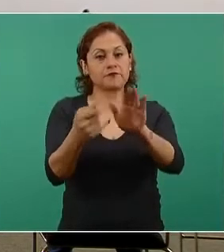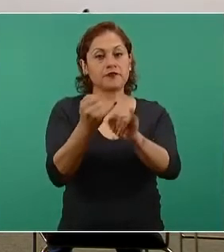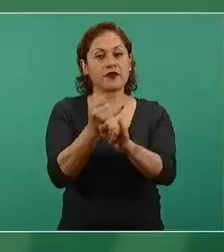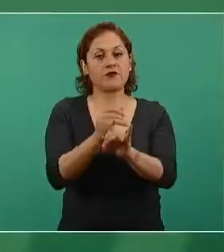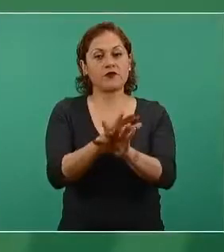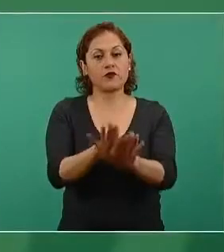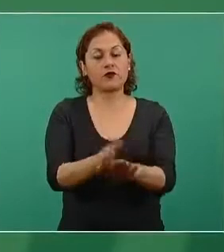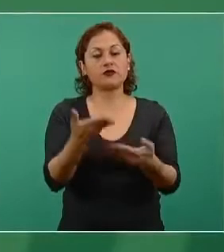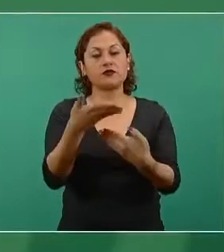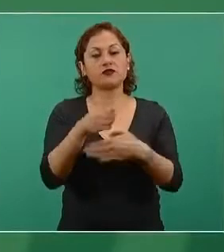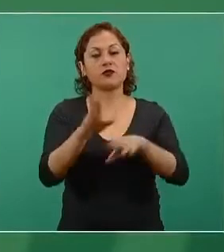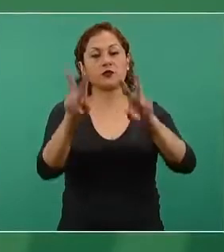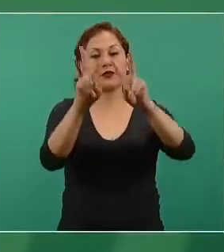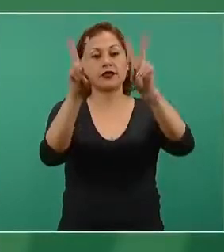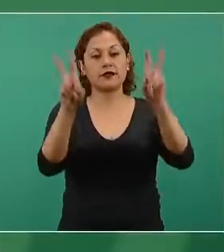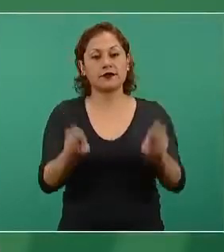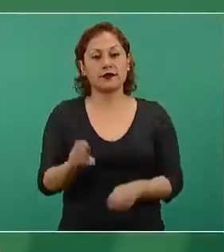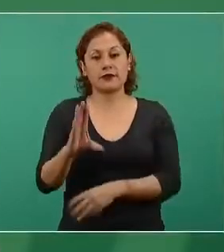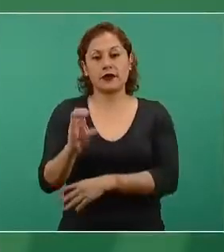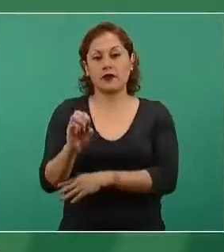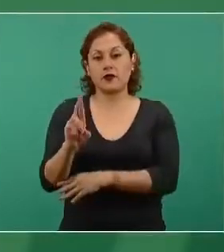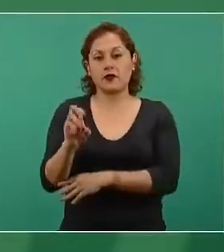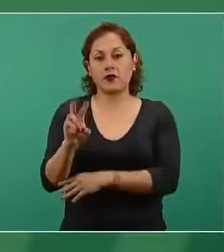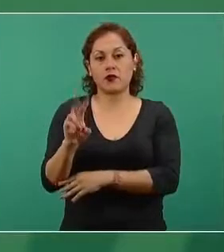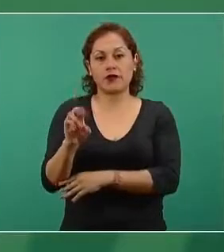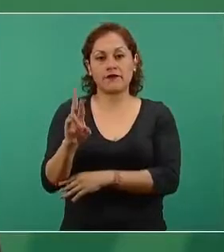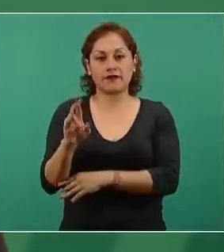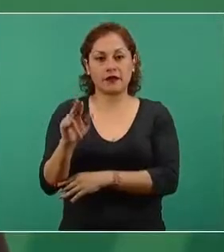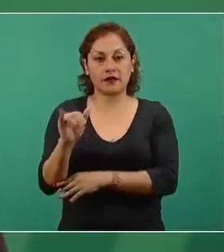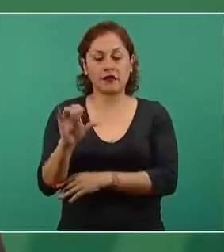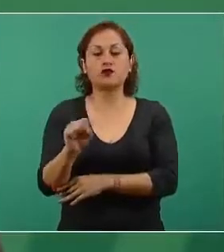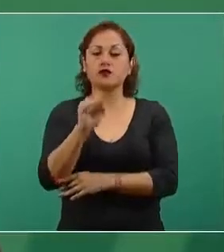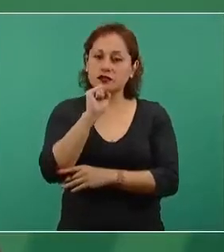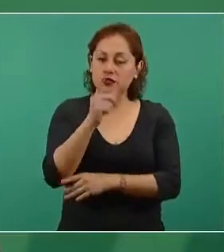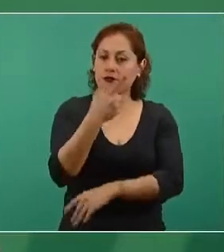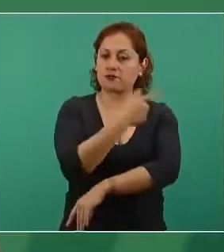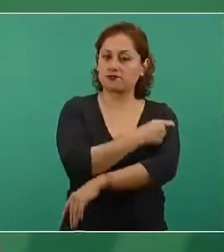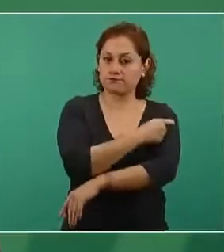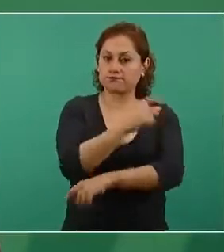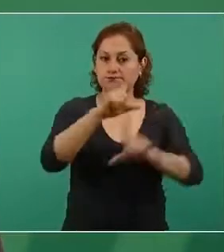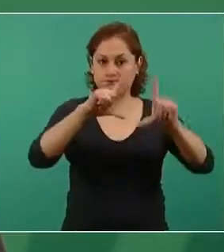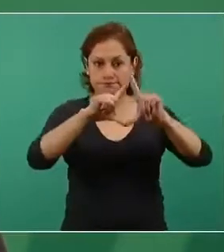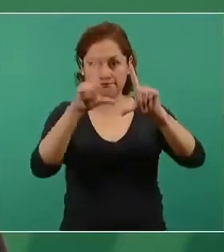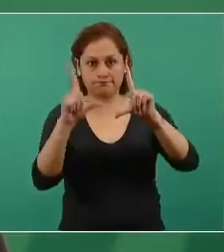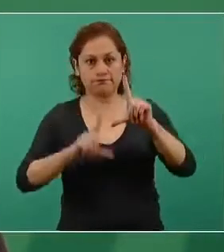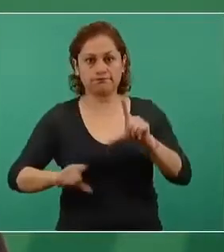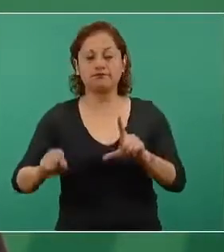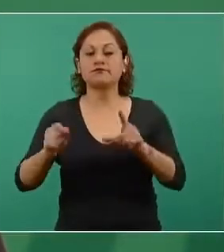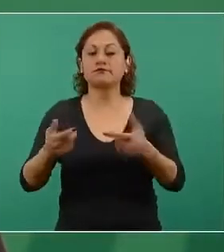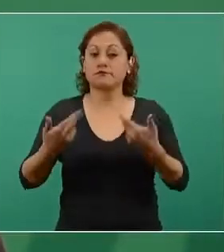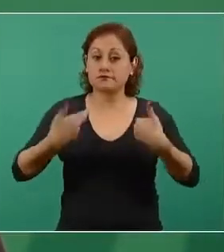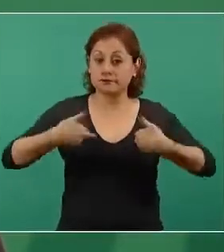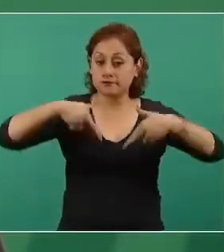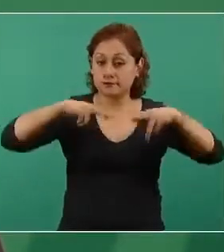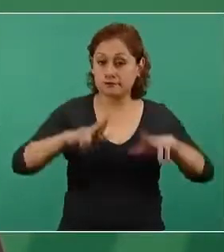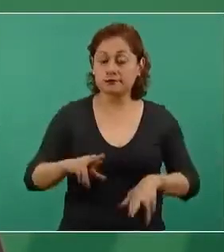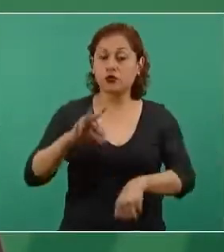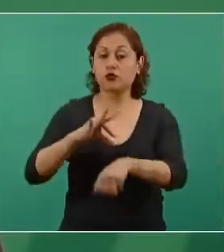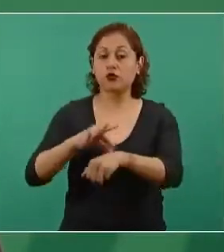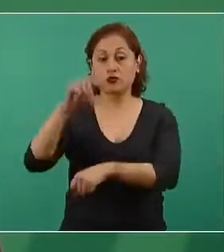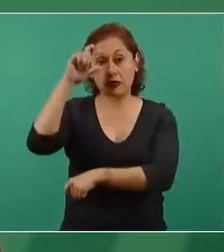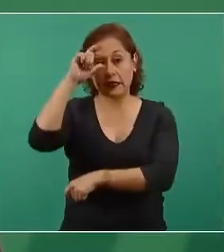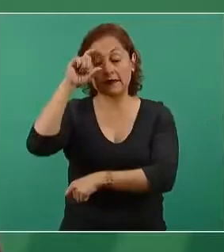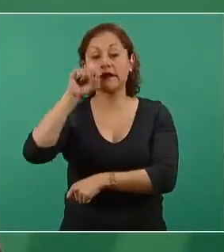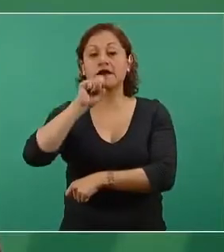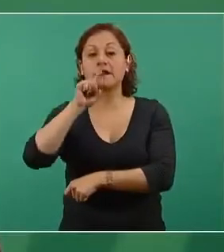de coronavirus y el avance de la estrategia nacional. A nombre de nuestro subsecretario, el doctor Hugo López-Gatell, y el doctor José Luis